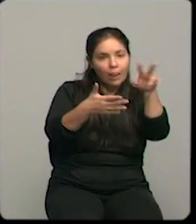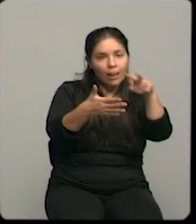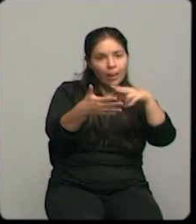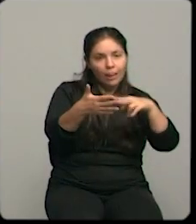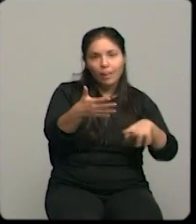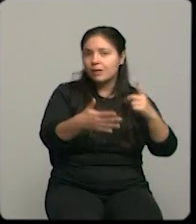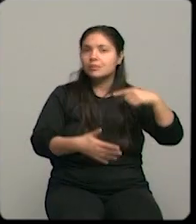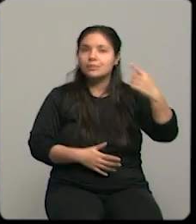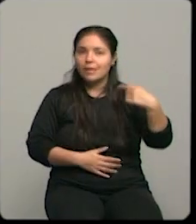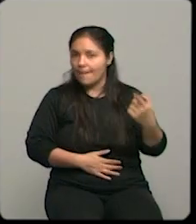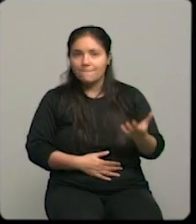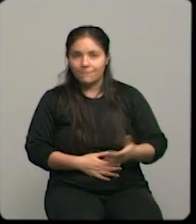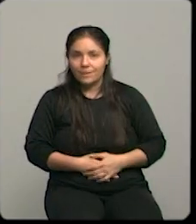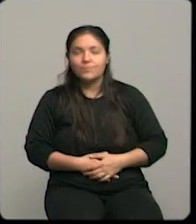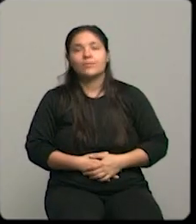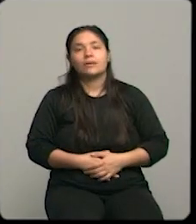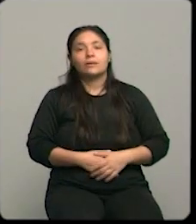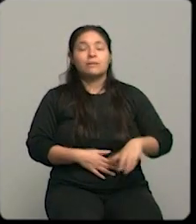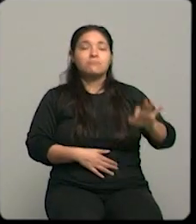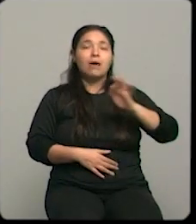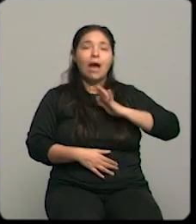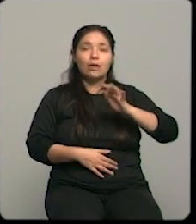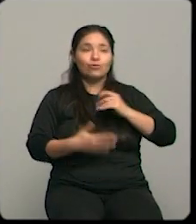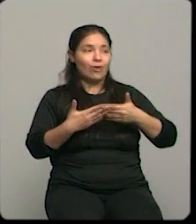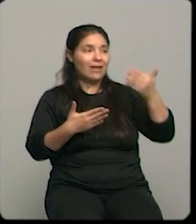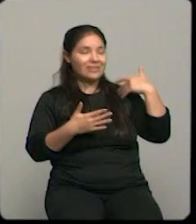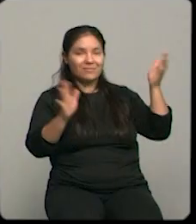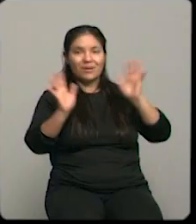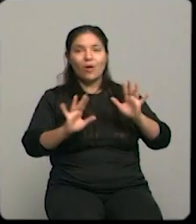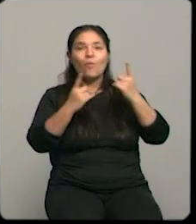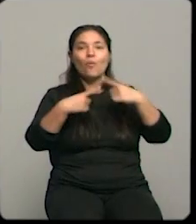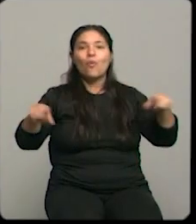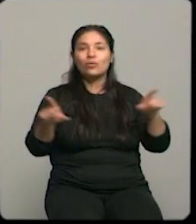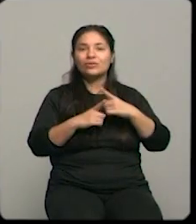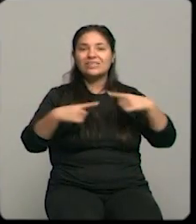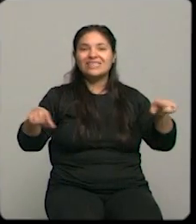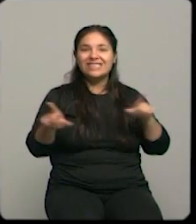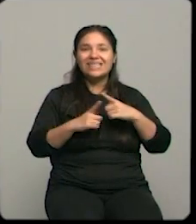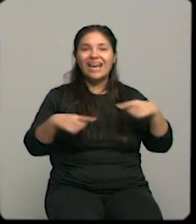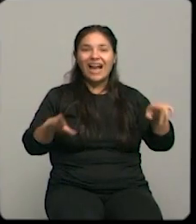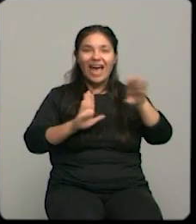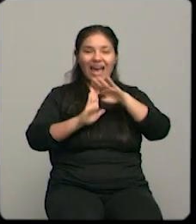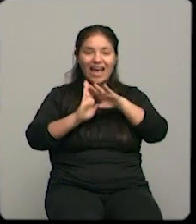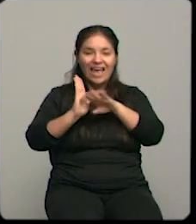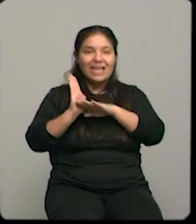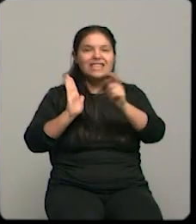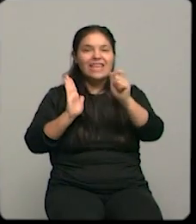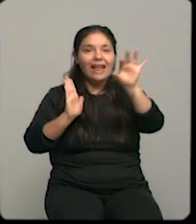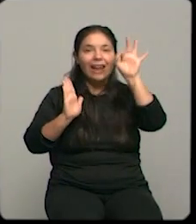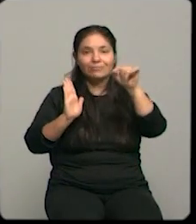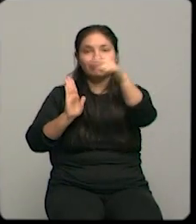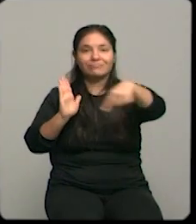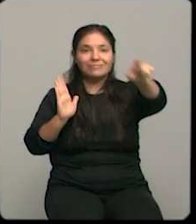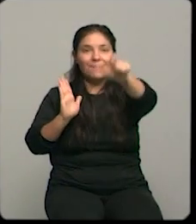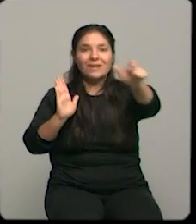tiempo. Hicimos hace unos años un concierto que le llamamos Playlist, un concierto a la carta. La gente pidió lo que quería escuchar. Y hicimos un gran